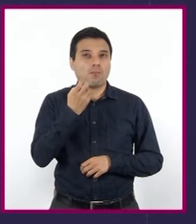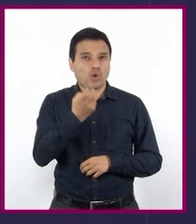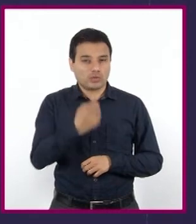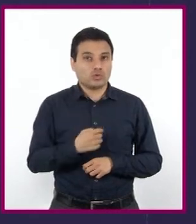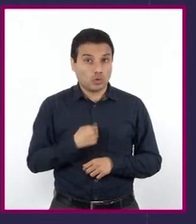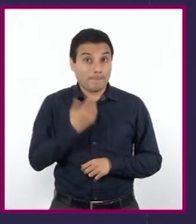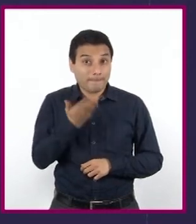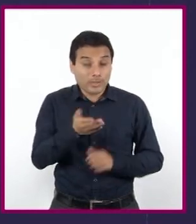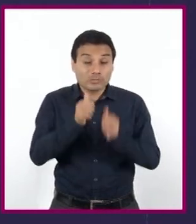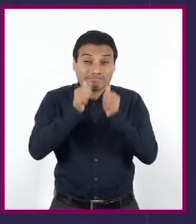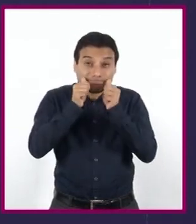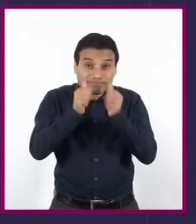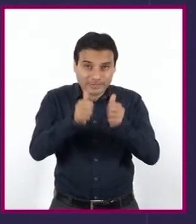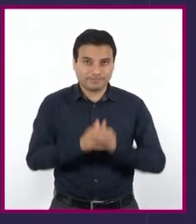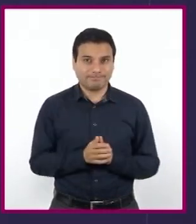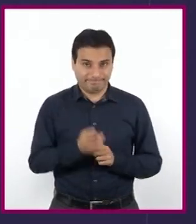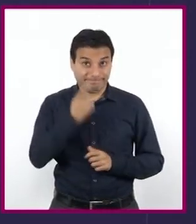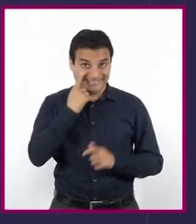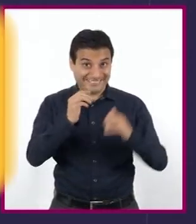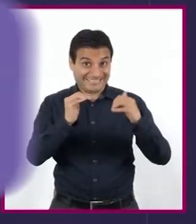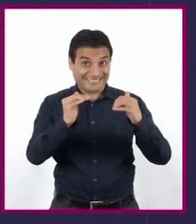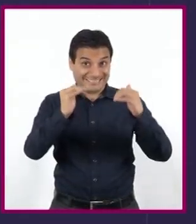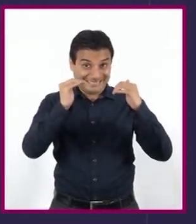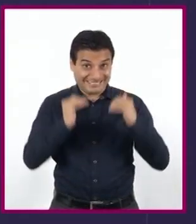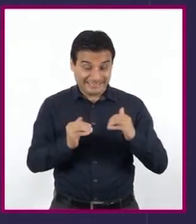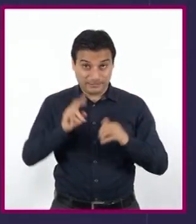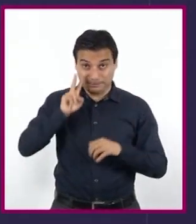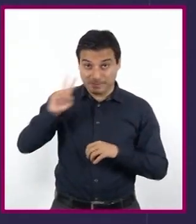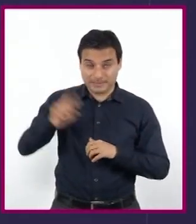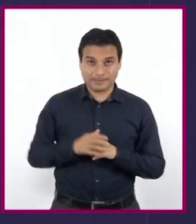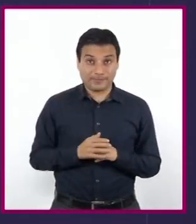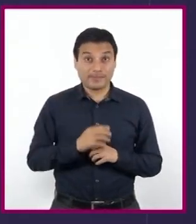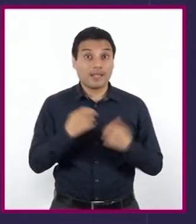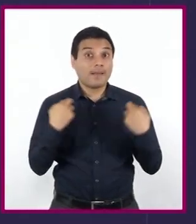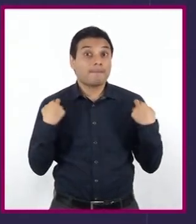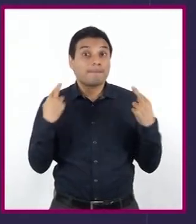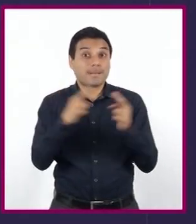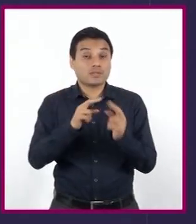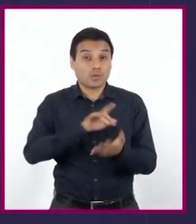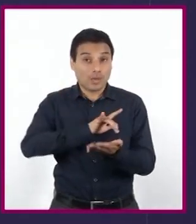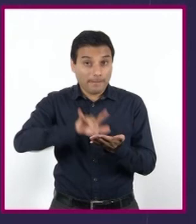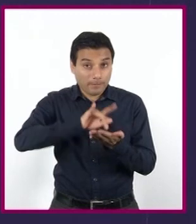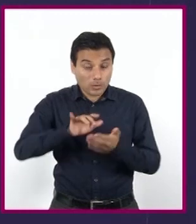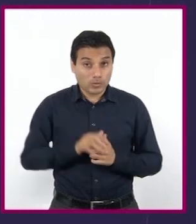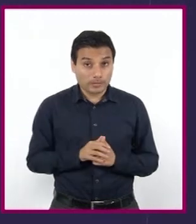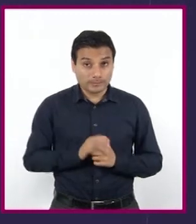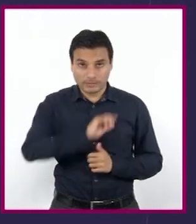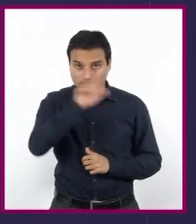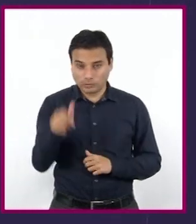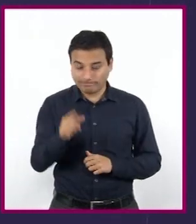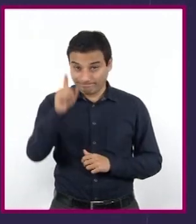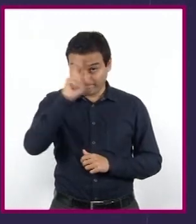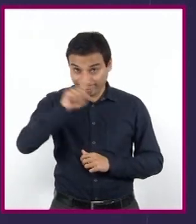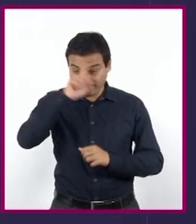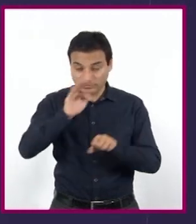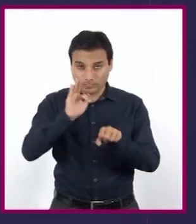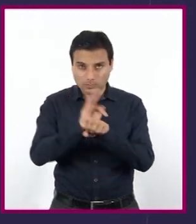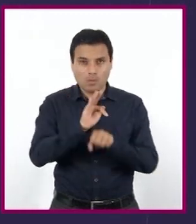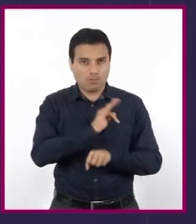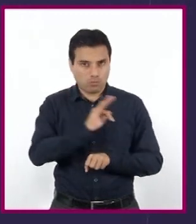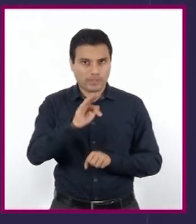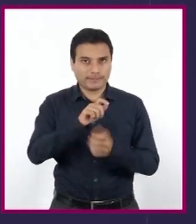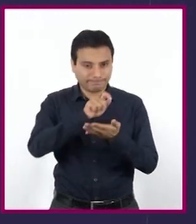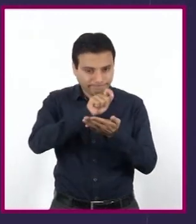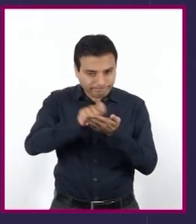que pongan mucha atención a lo que sigue, para que con el apoyo de sus profesores y sus revisiones, poco a poco mejoren en el uso de